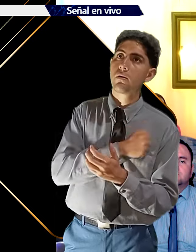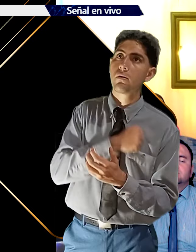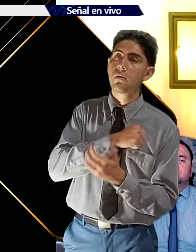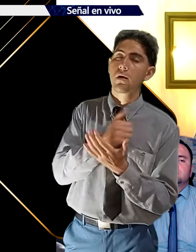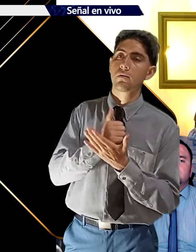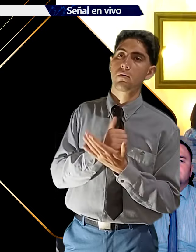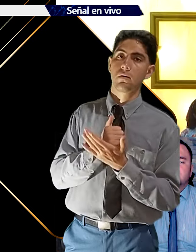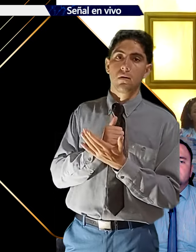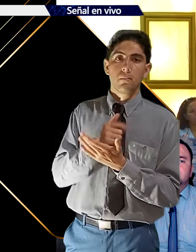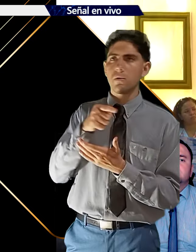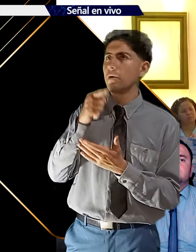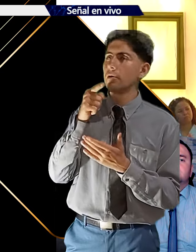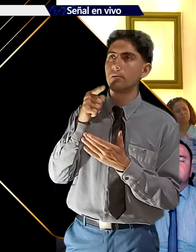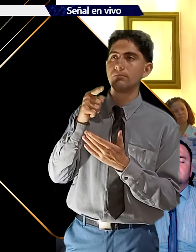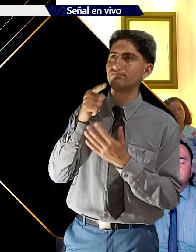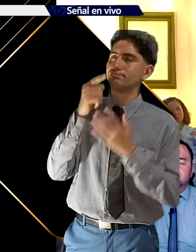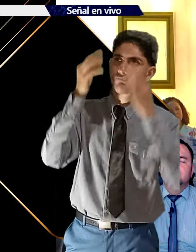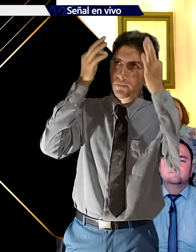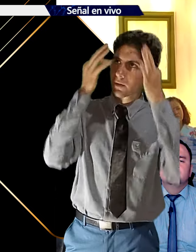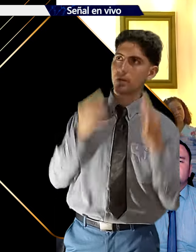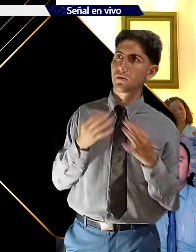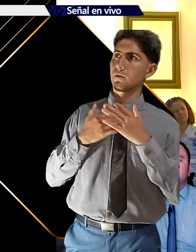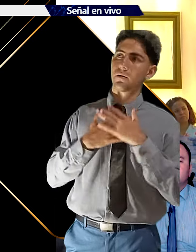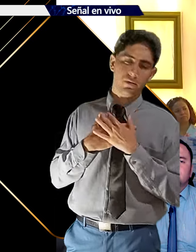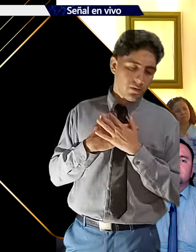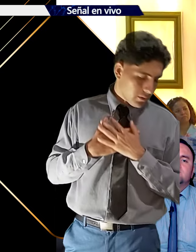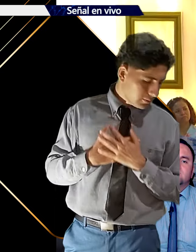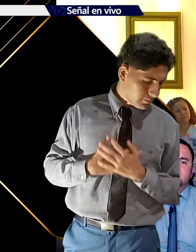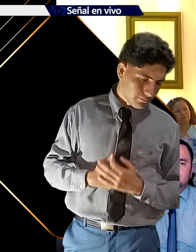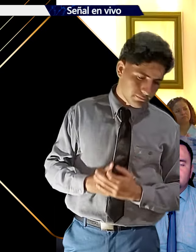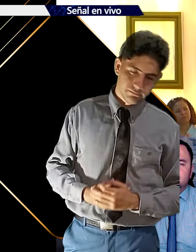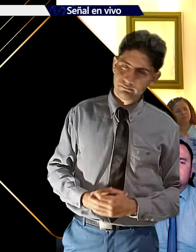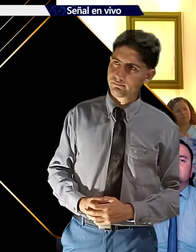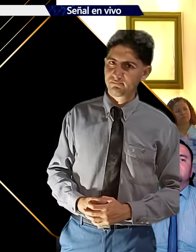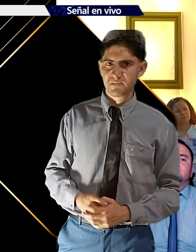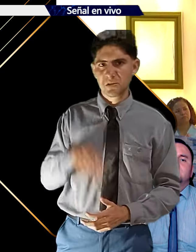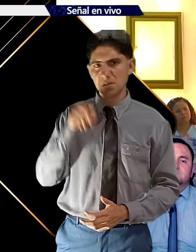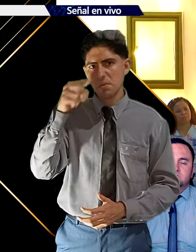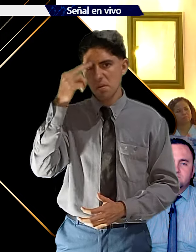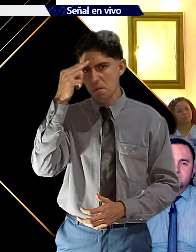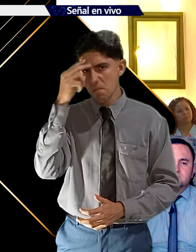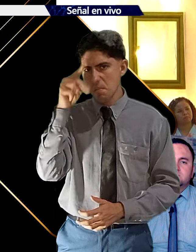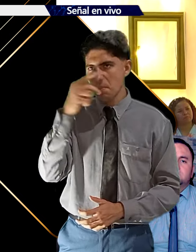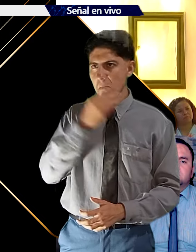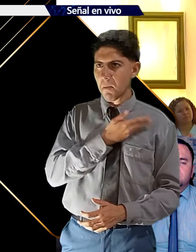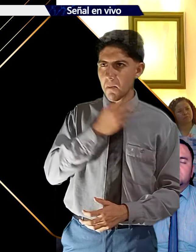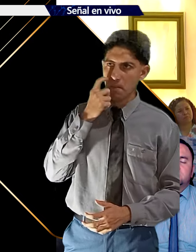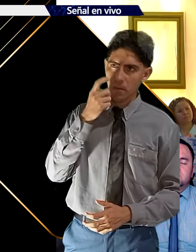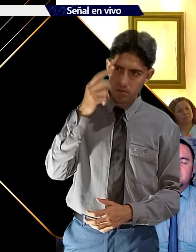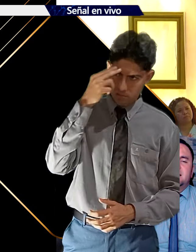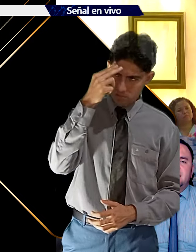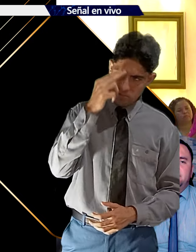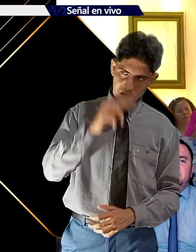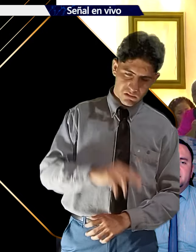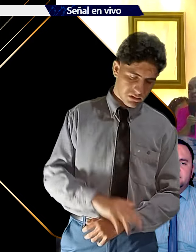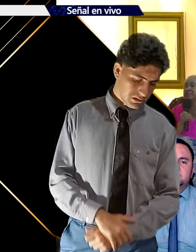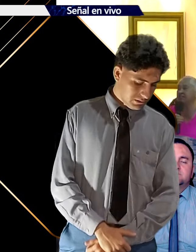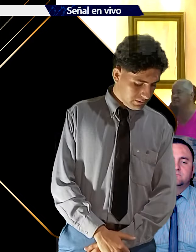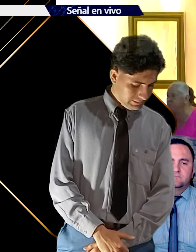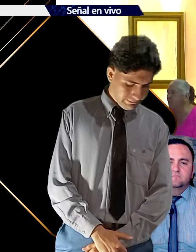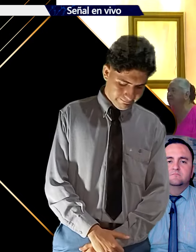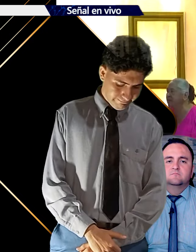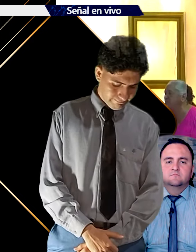que esa persona duerma en otro cuarto. No, su siervo de Dios, ¿cómo así? Ay, hermano, en los últimos tiempos el amor de muchos se enfriará.